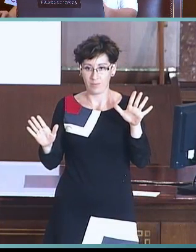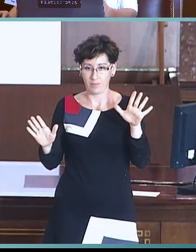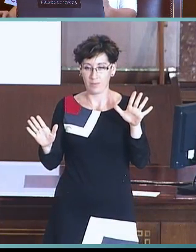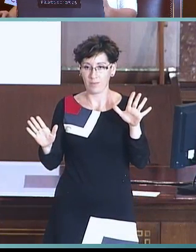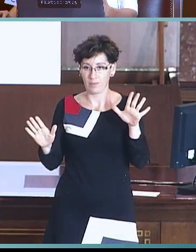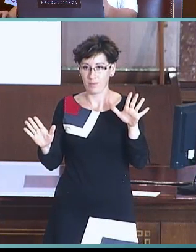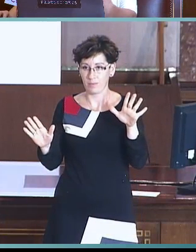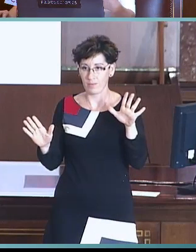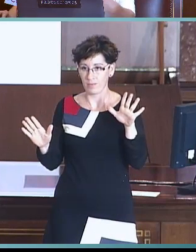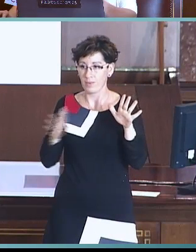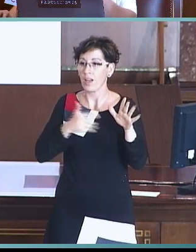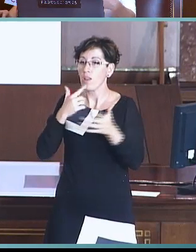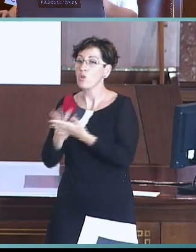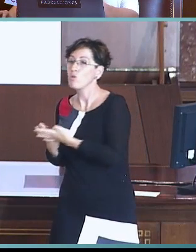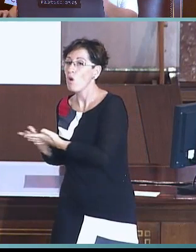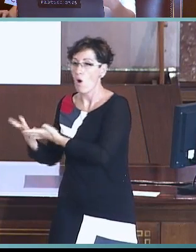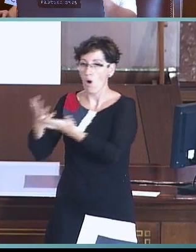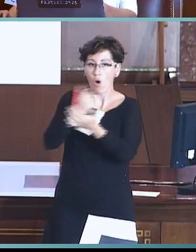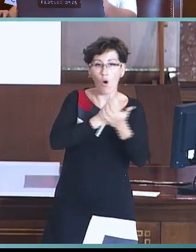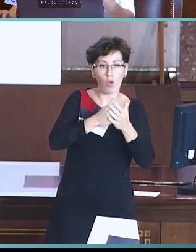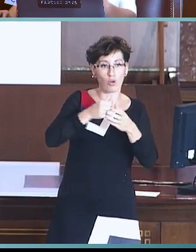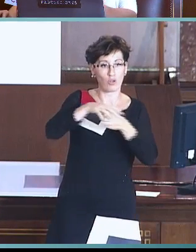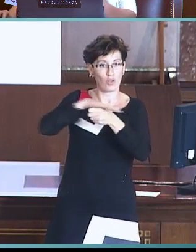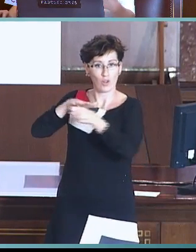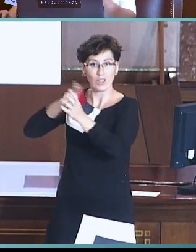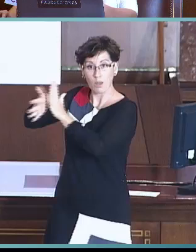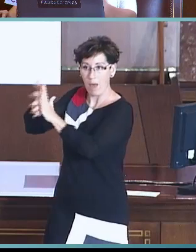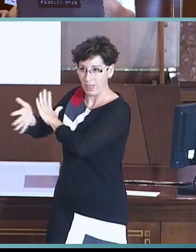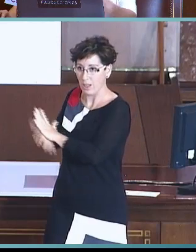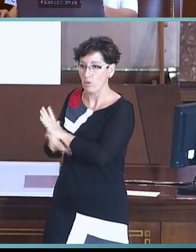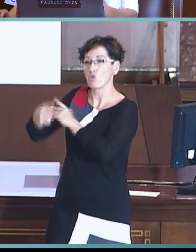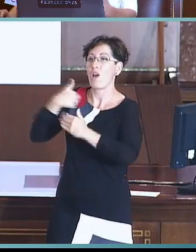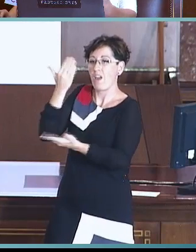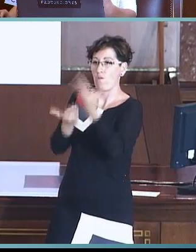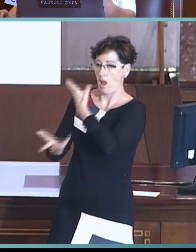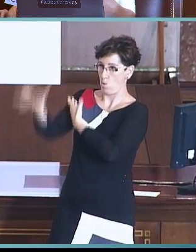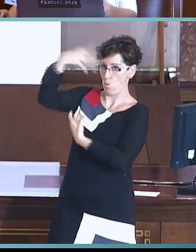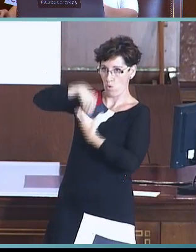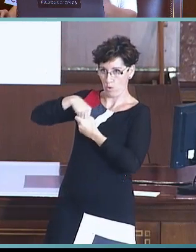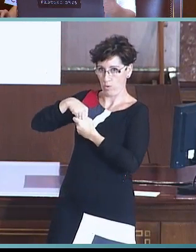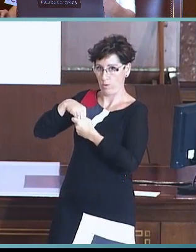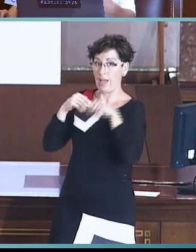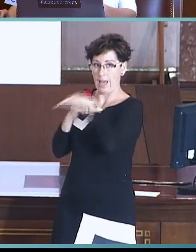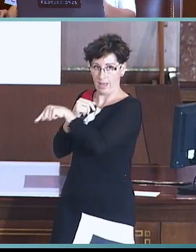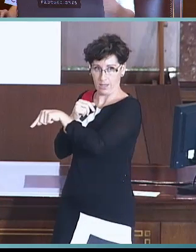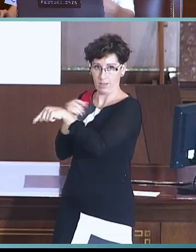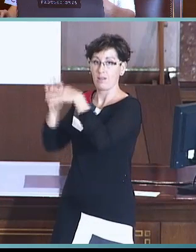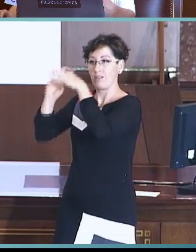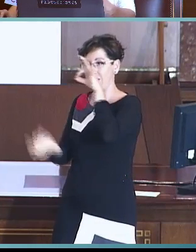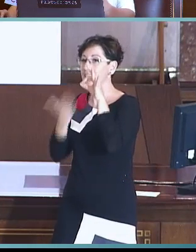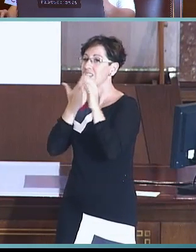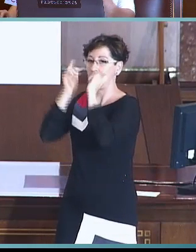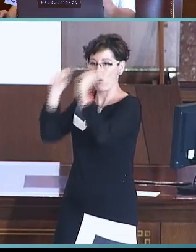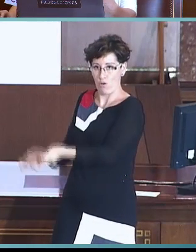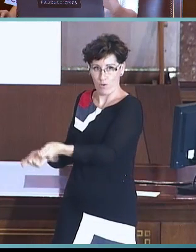en todos los campos semánticos y en esas relaciones tan complejas que se establecen entre las redes semánticas,